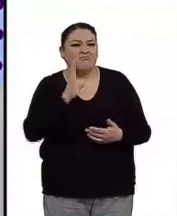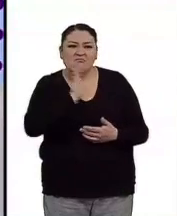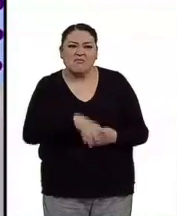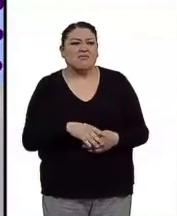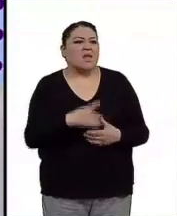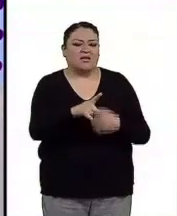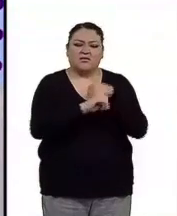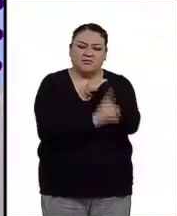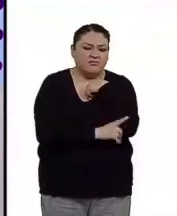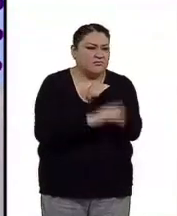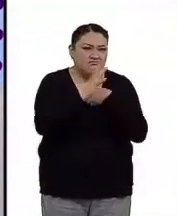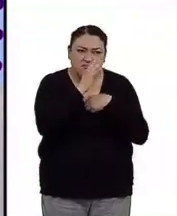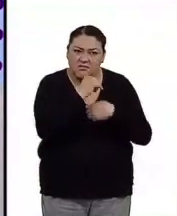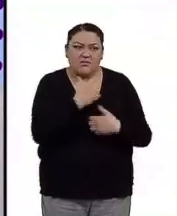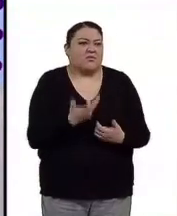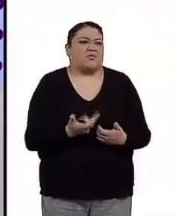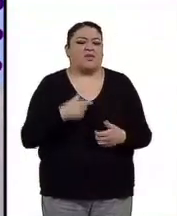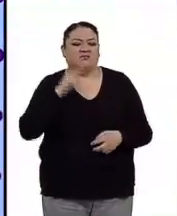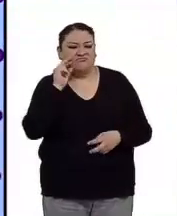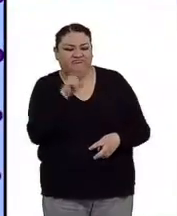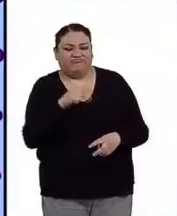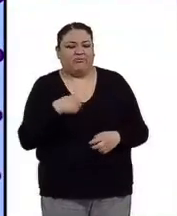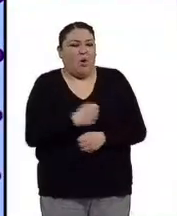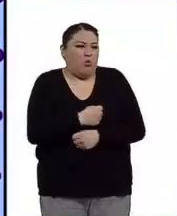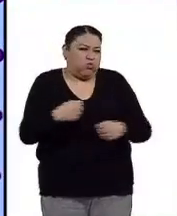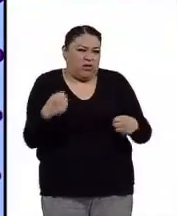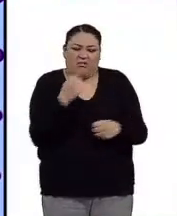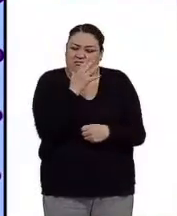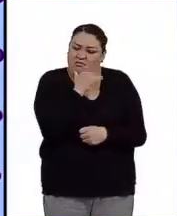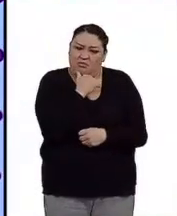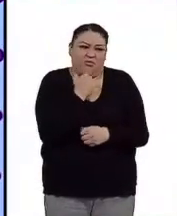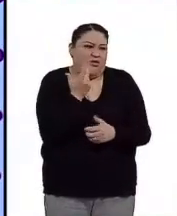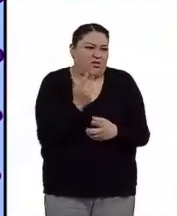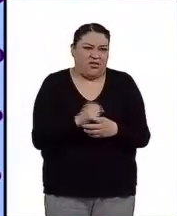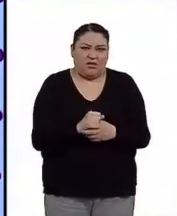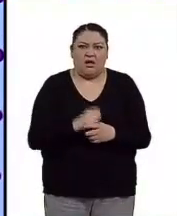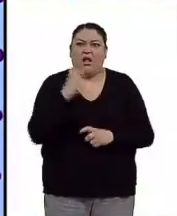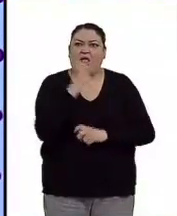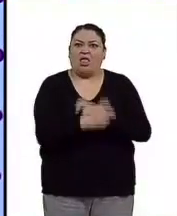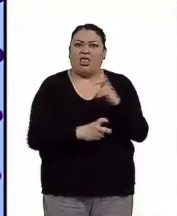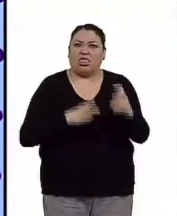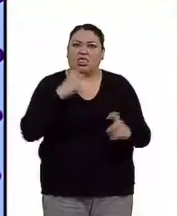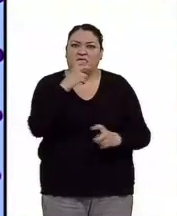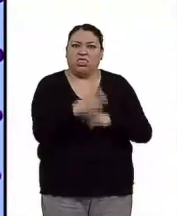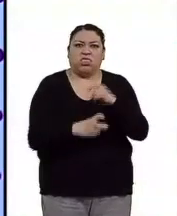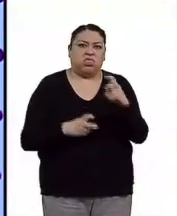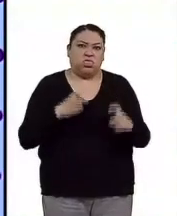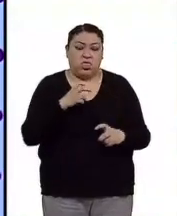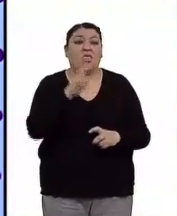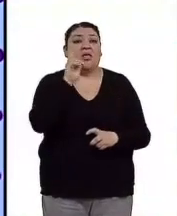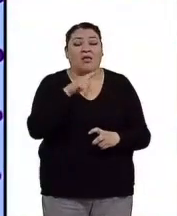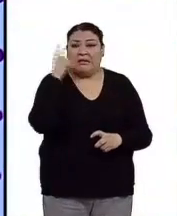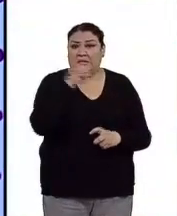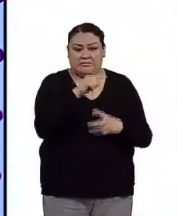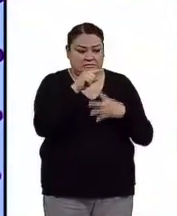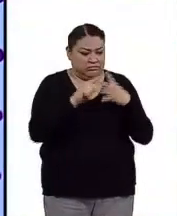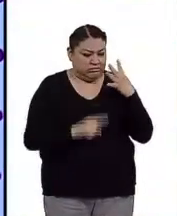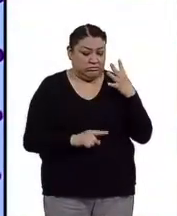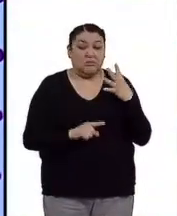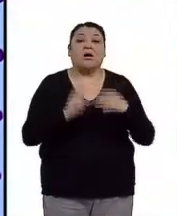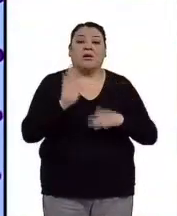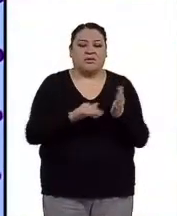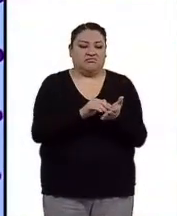estés embarazada, no se ve bien que subas de peso y unas atrocidades tremendas que también suceden previo al momento del